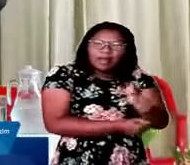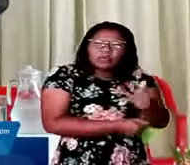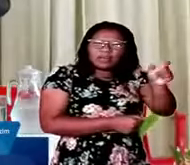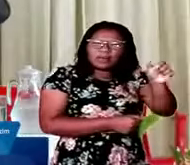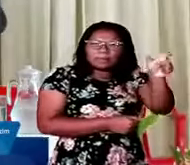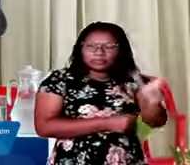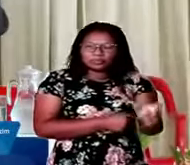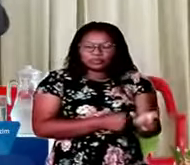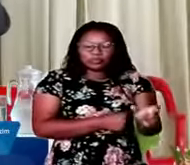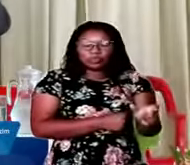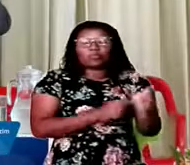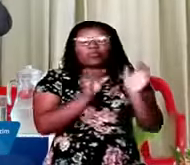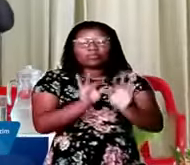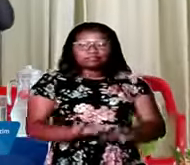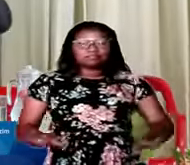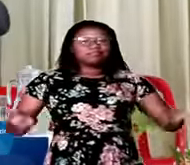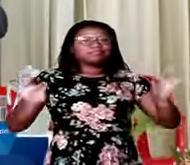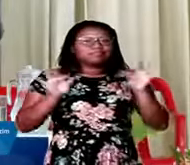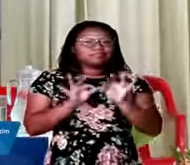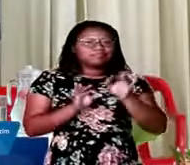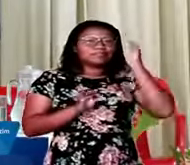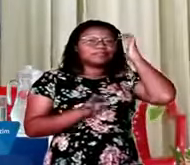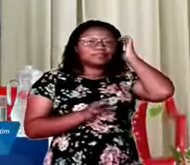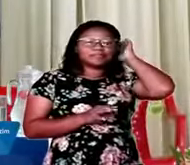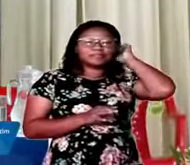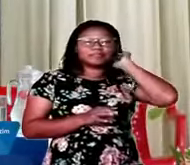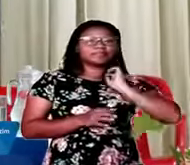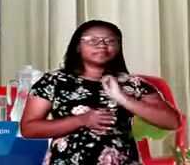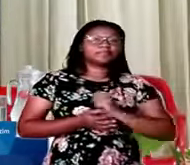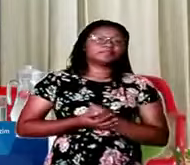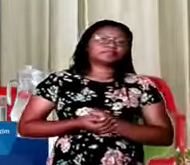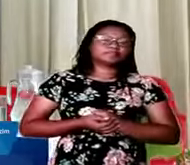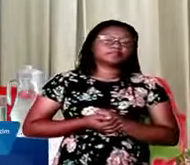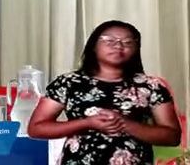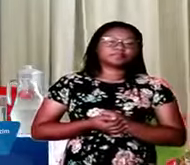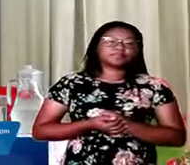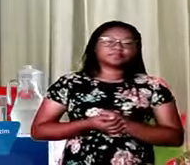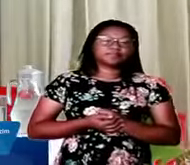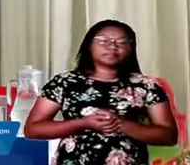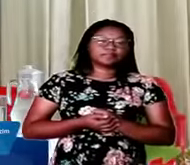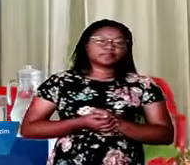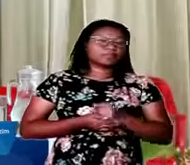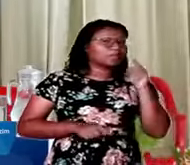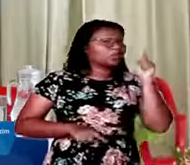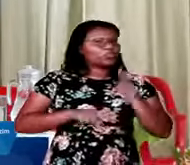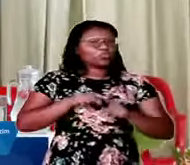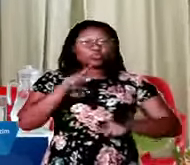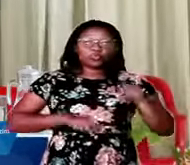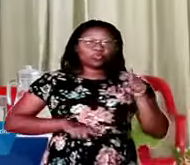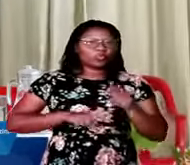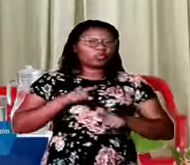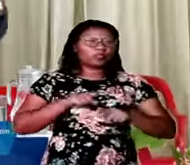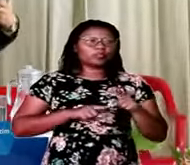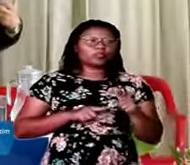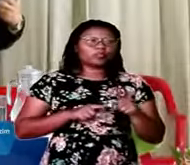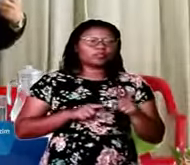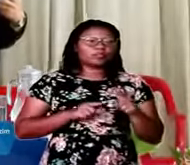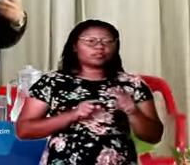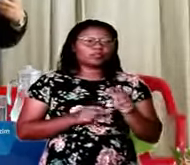que todos los holocaustos y sacrificios. Así que no podemos entresacar una